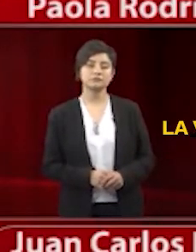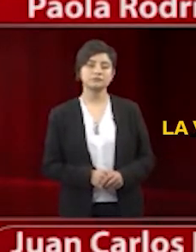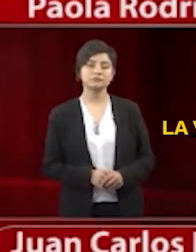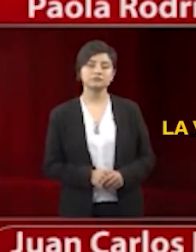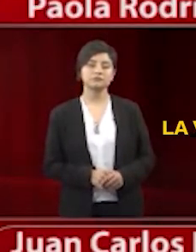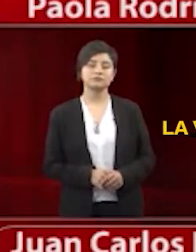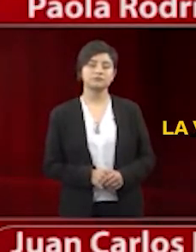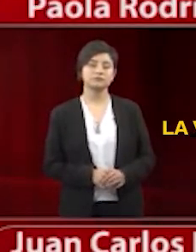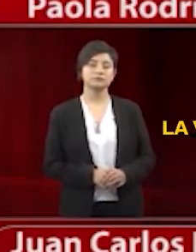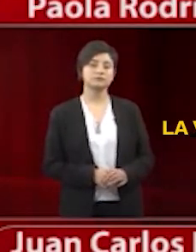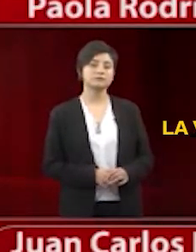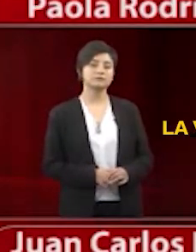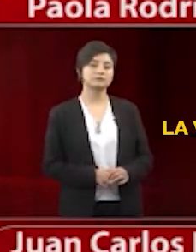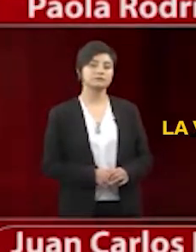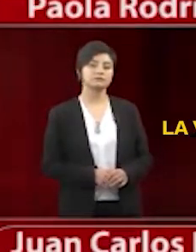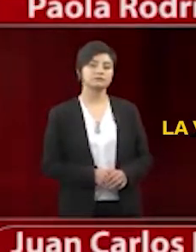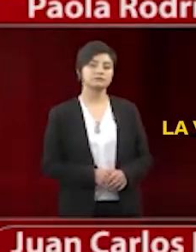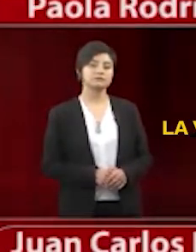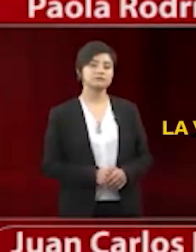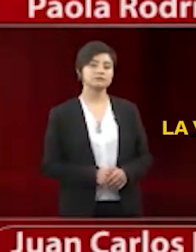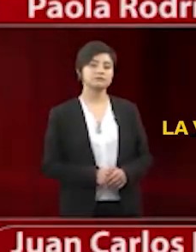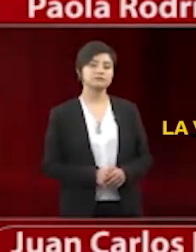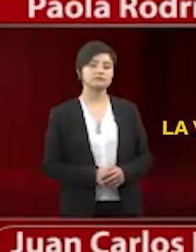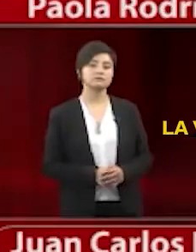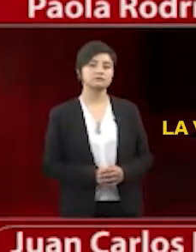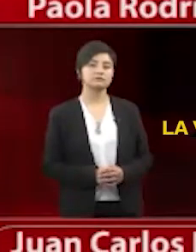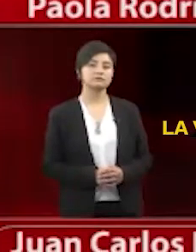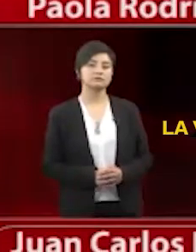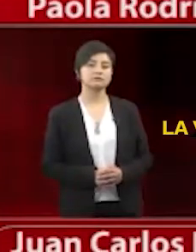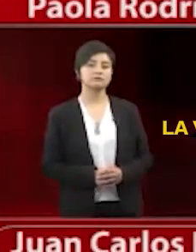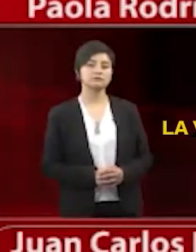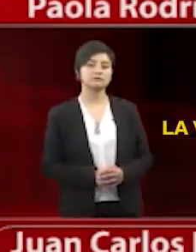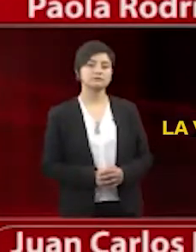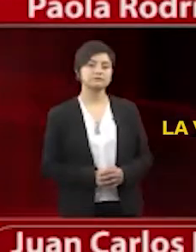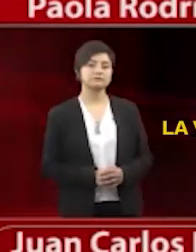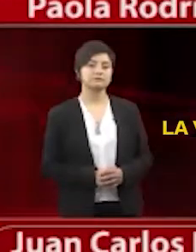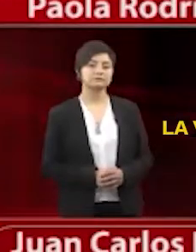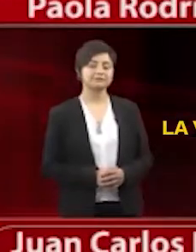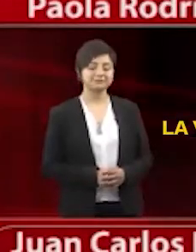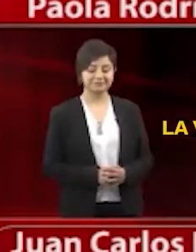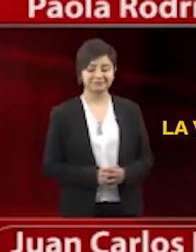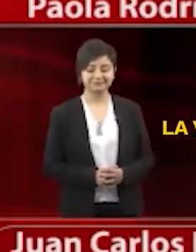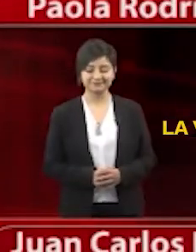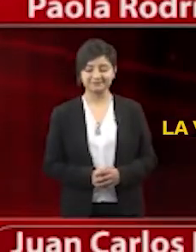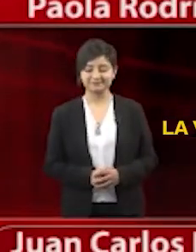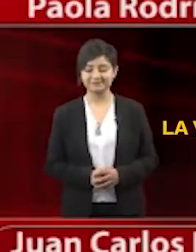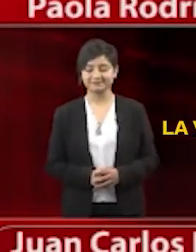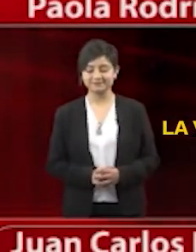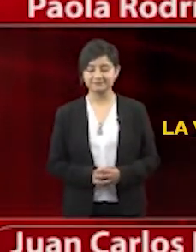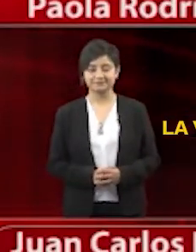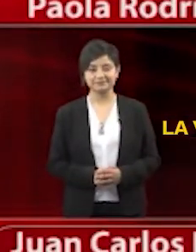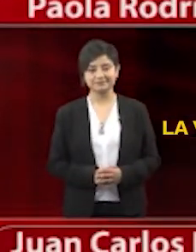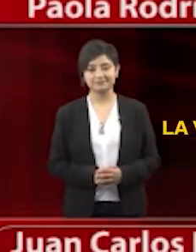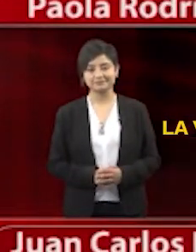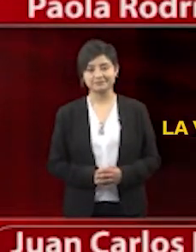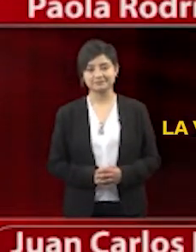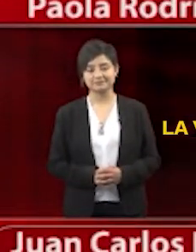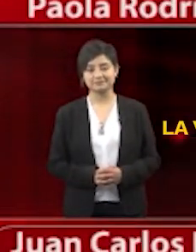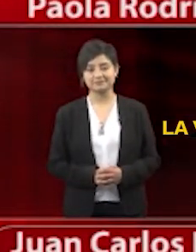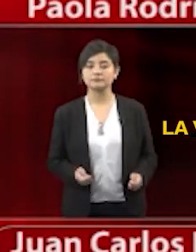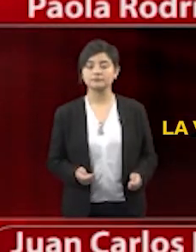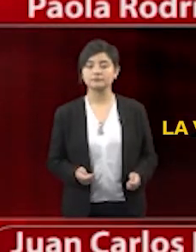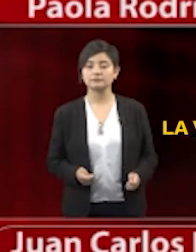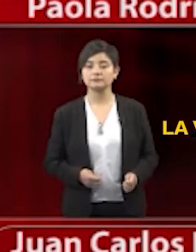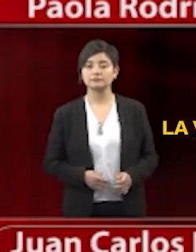país. Y de esa manera van de a poco metiendo las semillas que a ellos les conviene, entre esas las semillas transgénicas, pues digamos que Colombia firmó